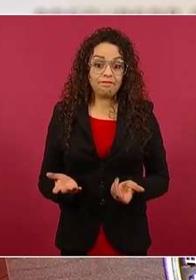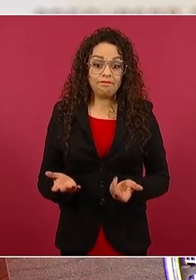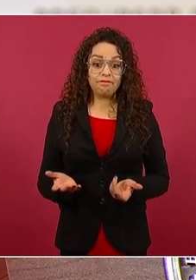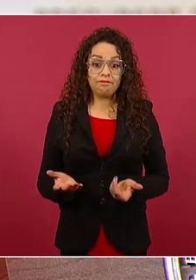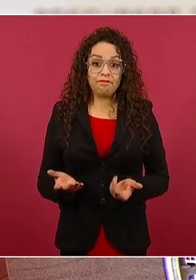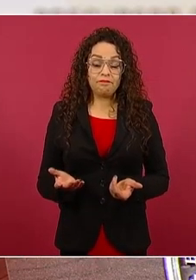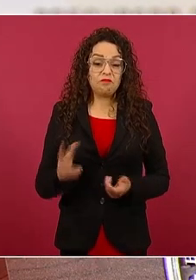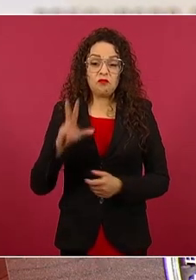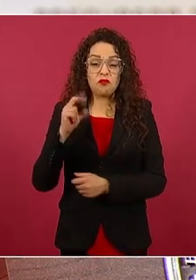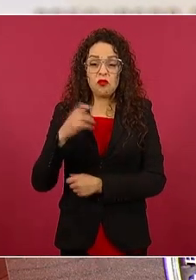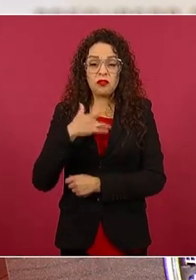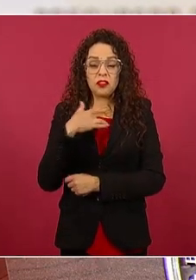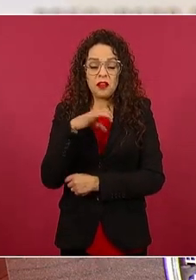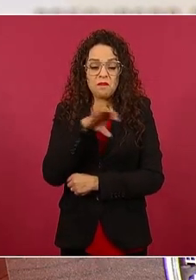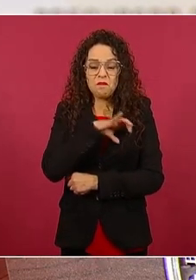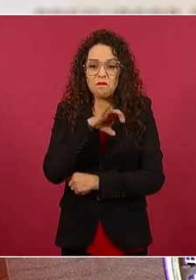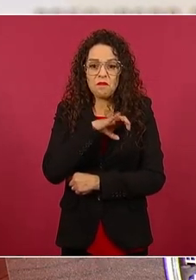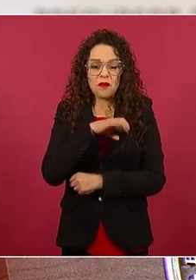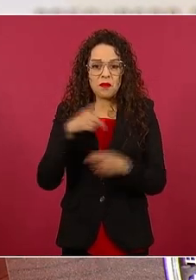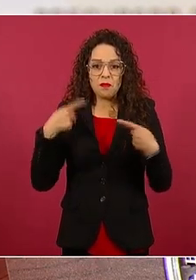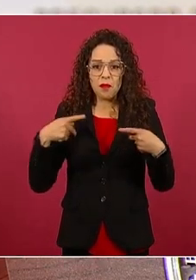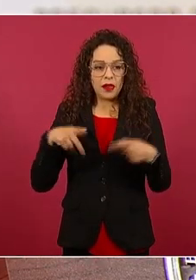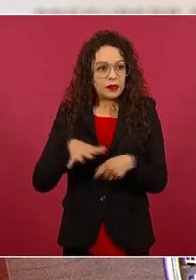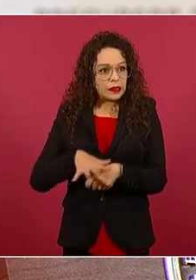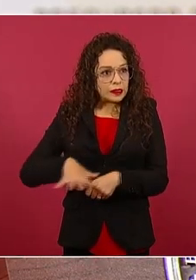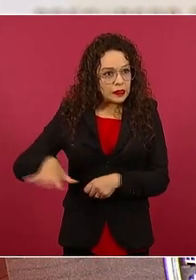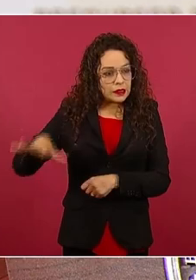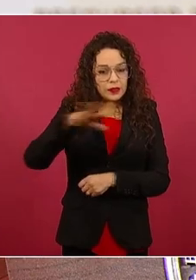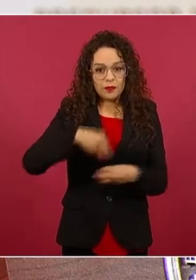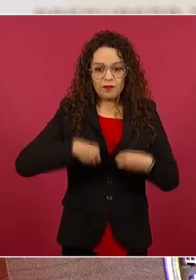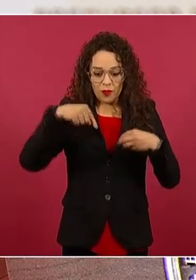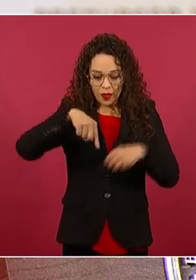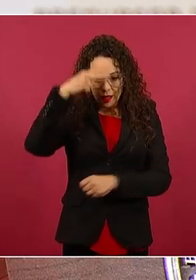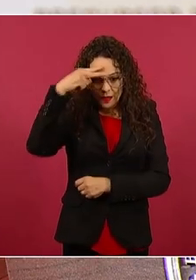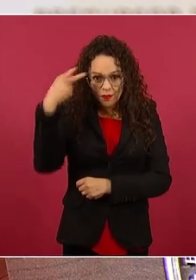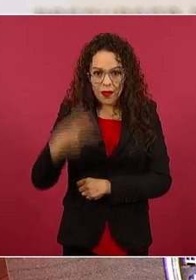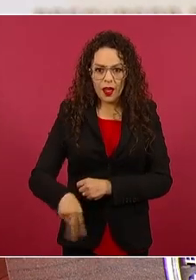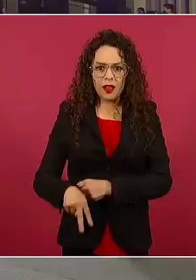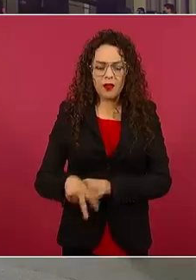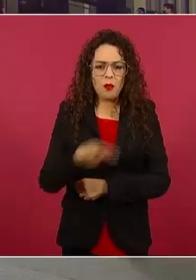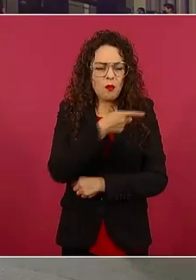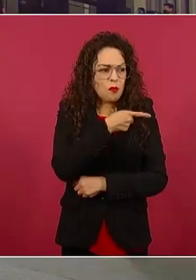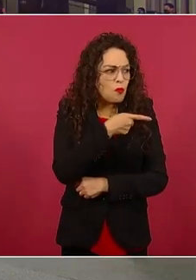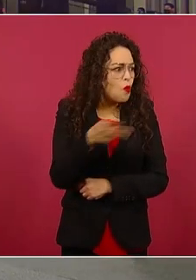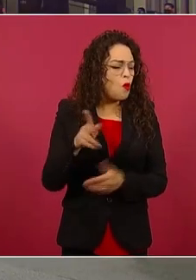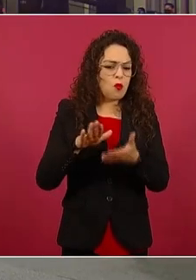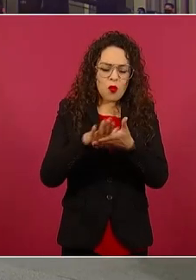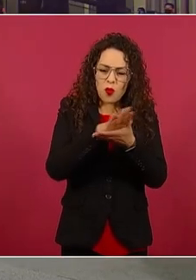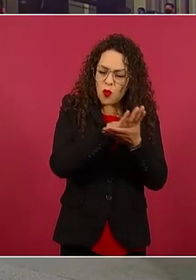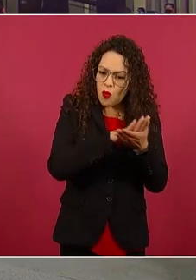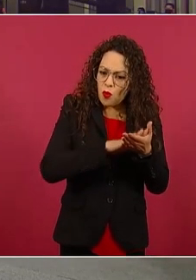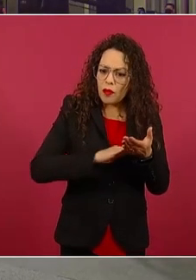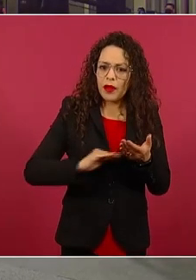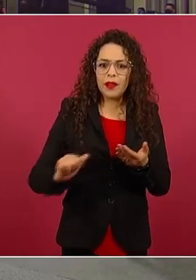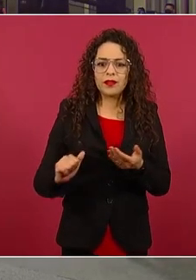de México, no quieren a la gente humilde, a la gente pobre, no les gusta al pueblo